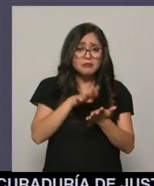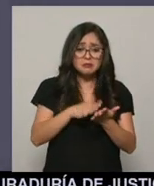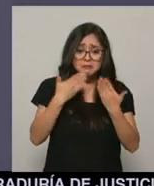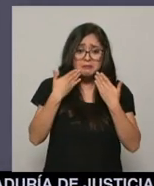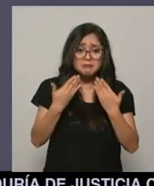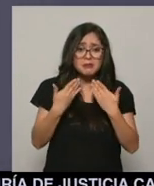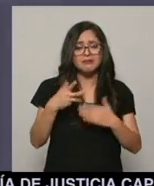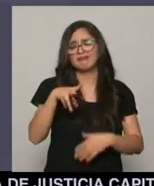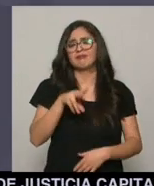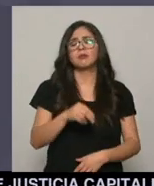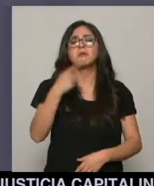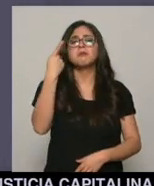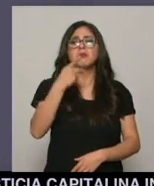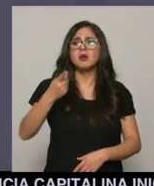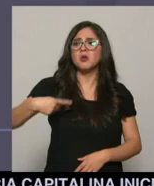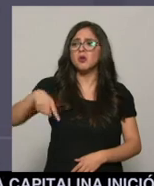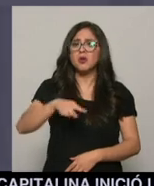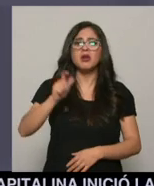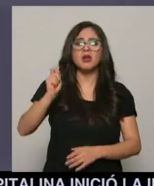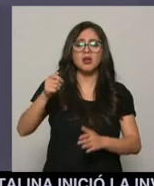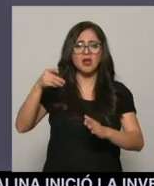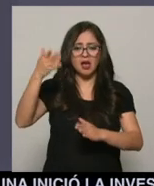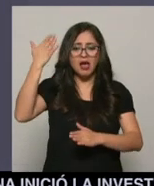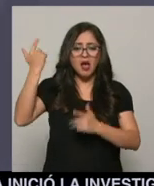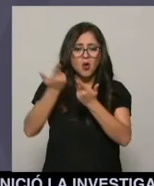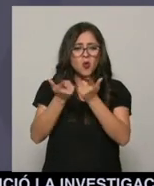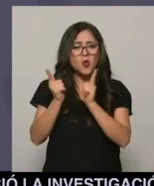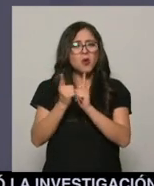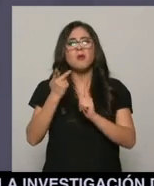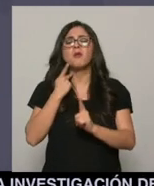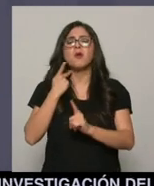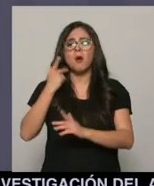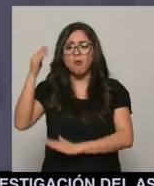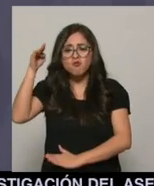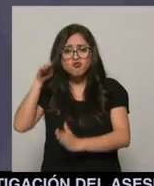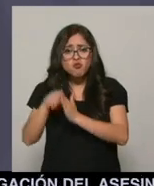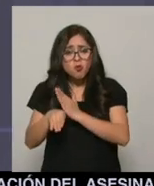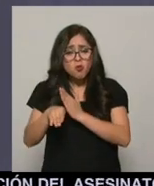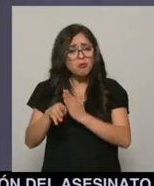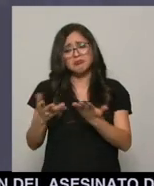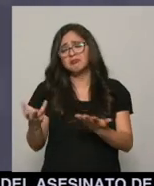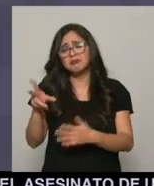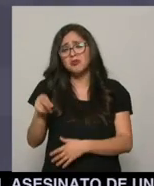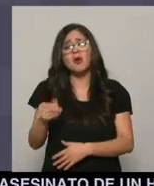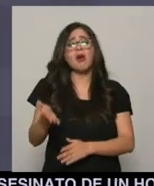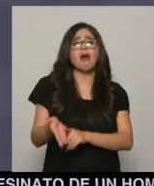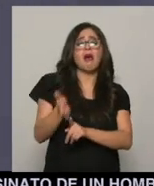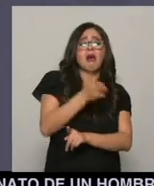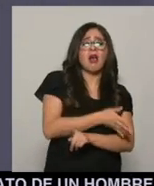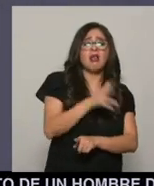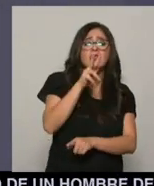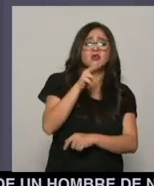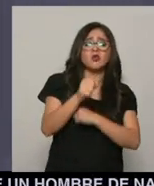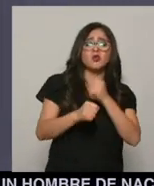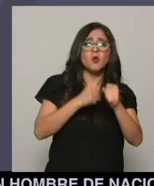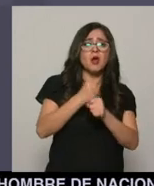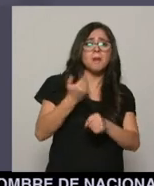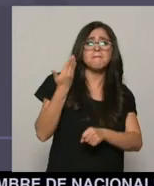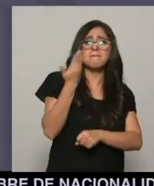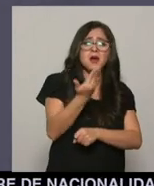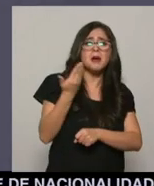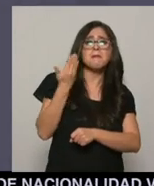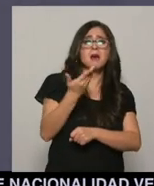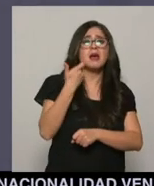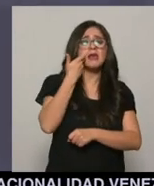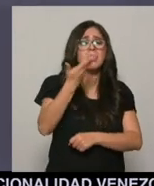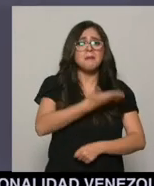la oposición está derrotada, como no lo estuvo él cuando fue oposición durante 18 años en campaña. Entonces creo que